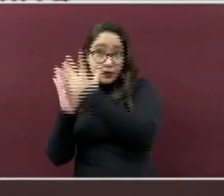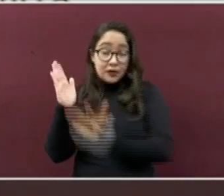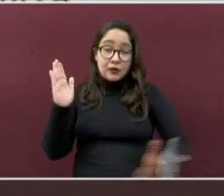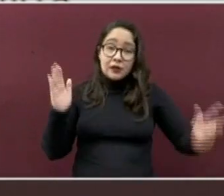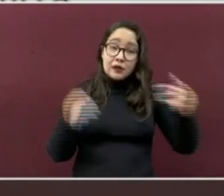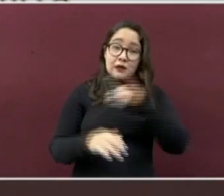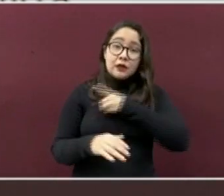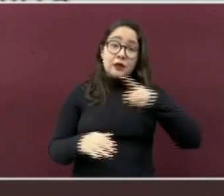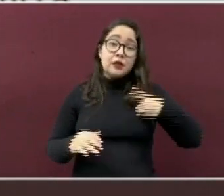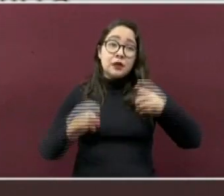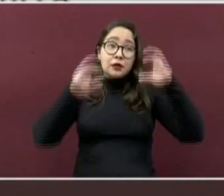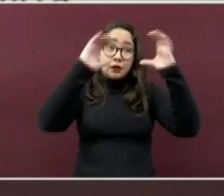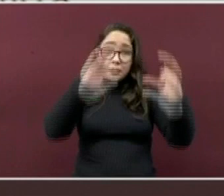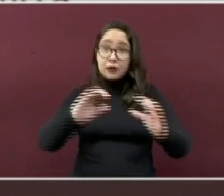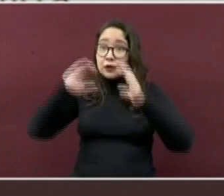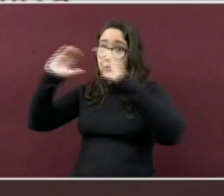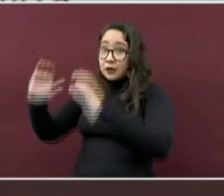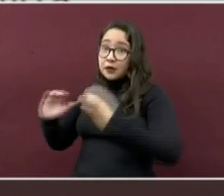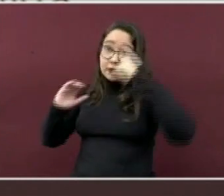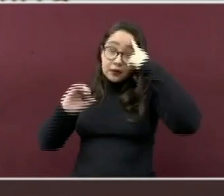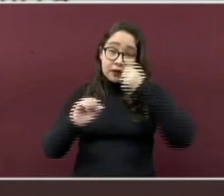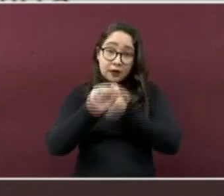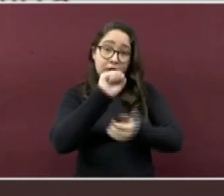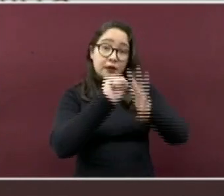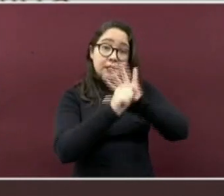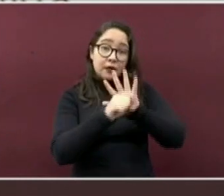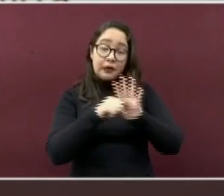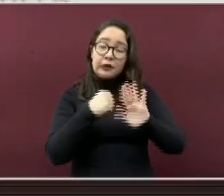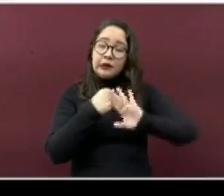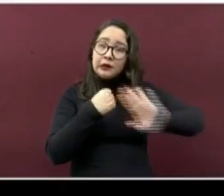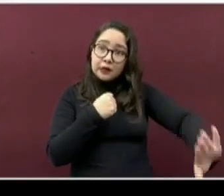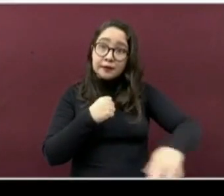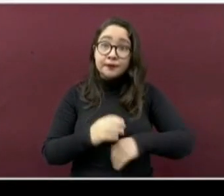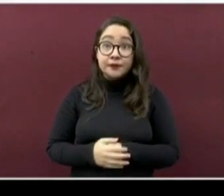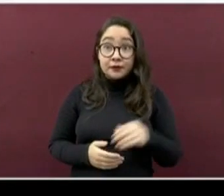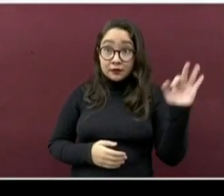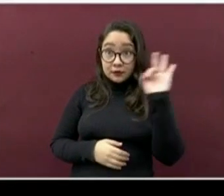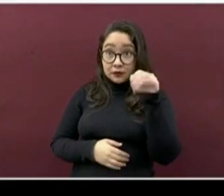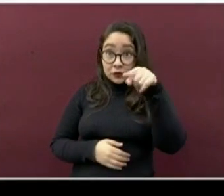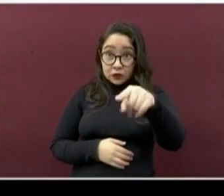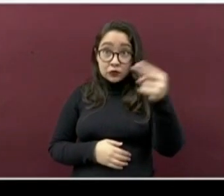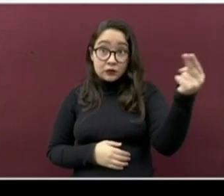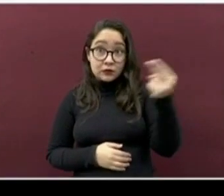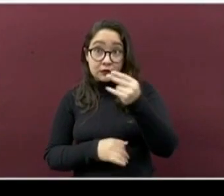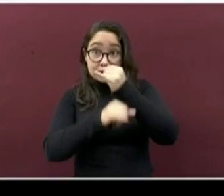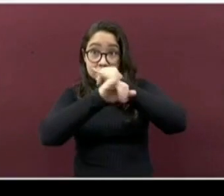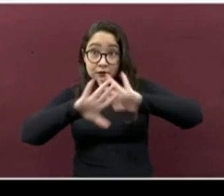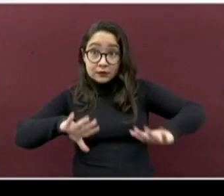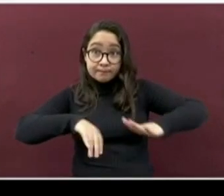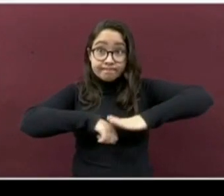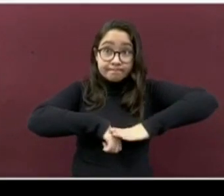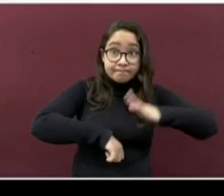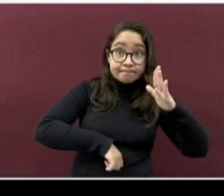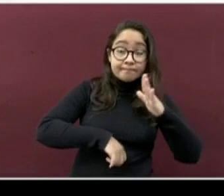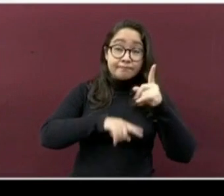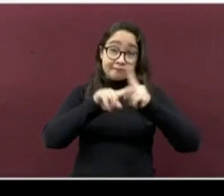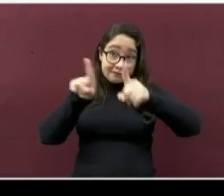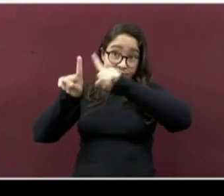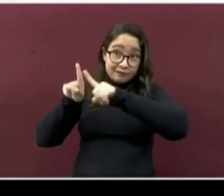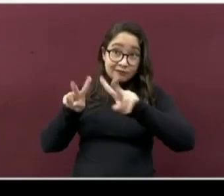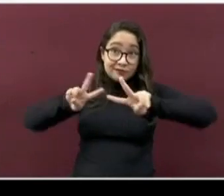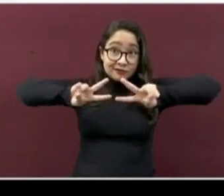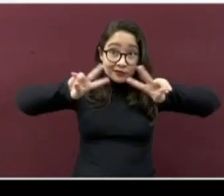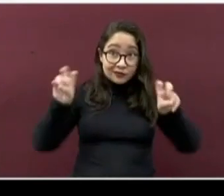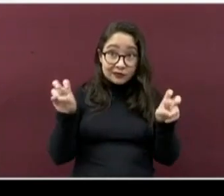protegernos contra el COVID-19. Si requiere más información sobre este y otros